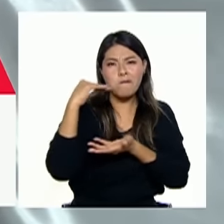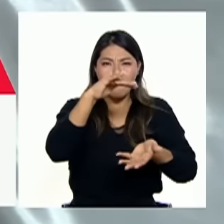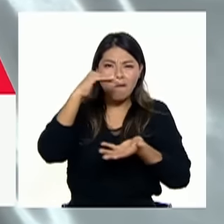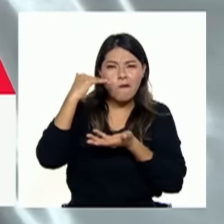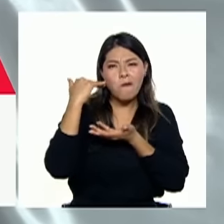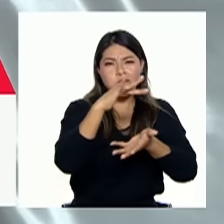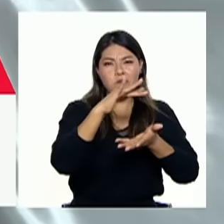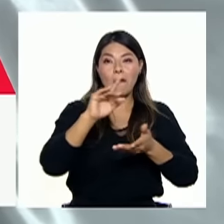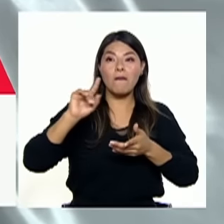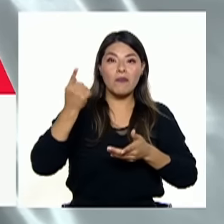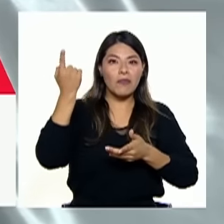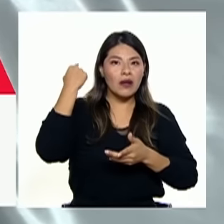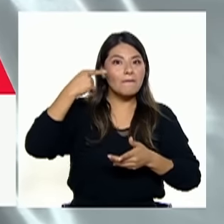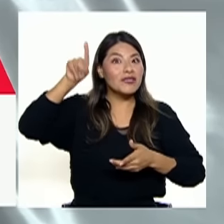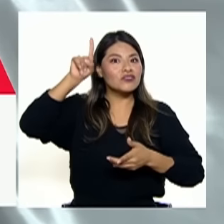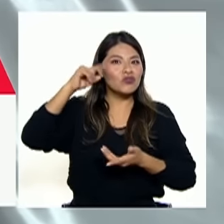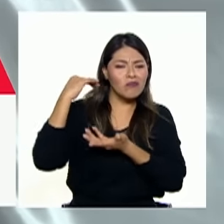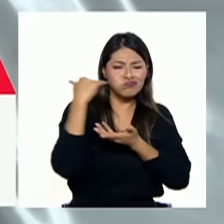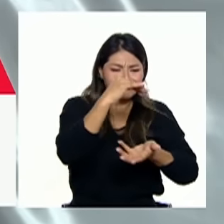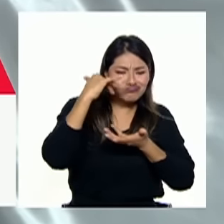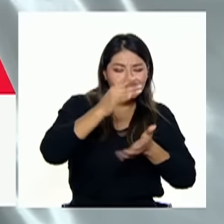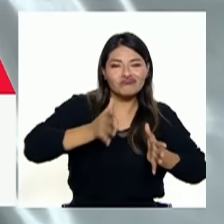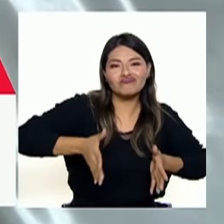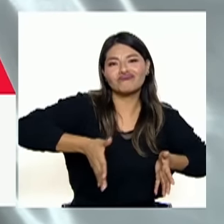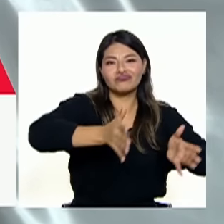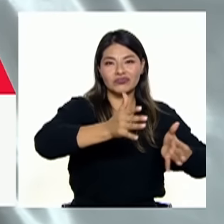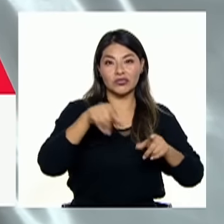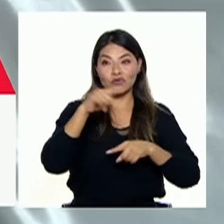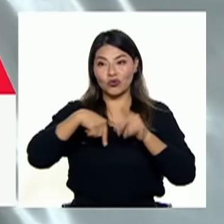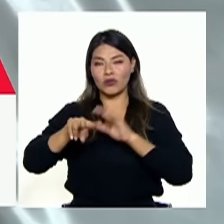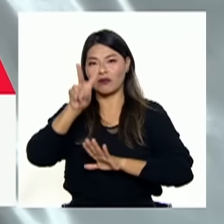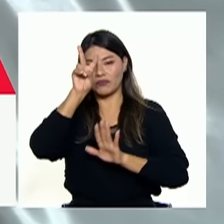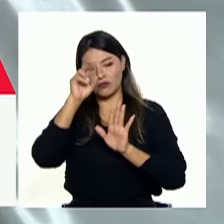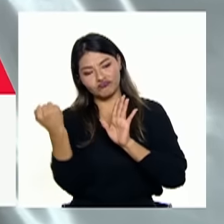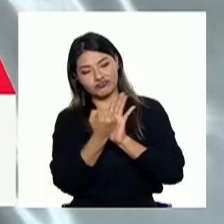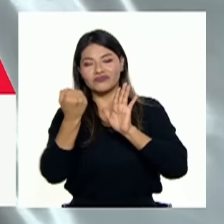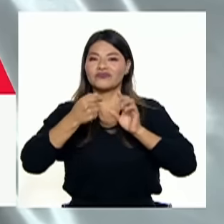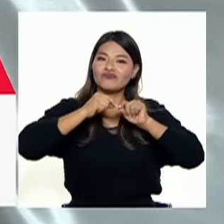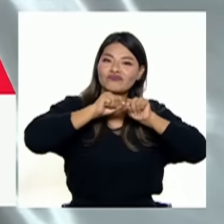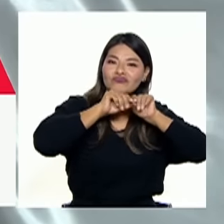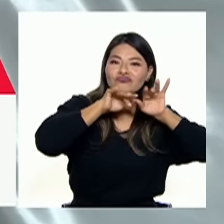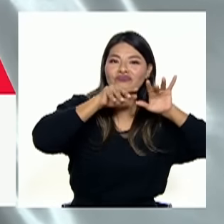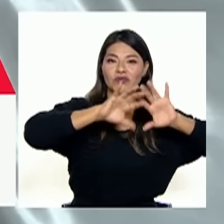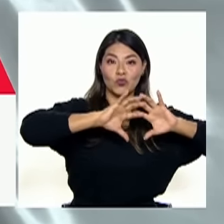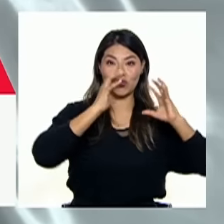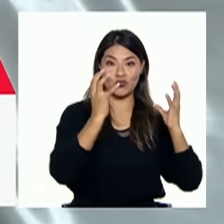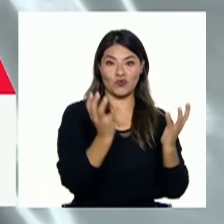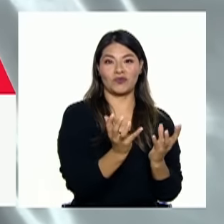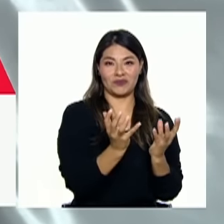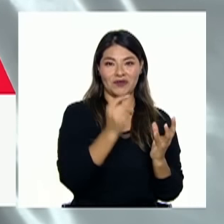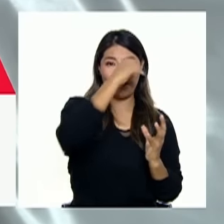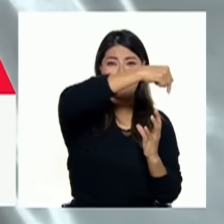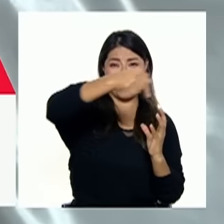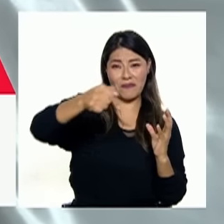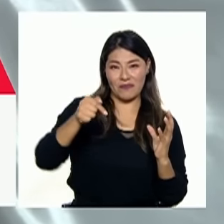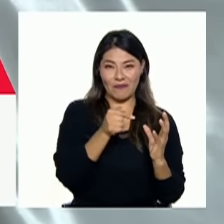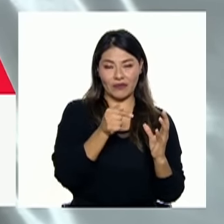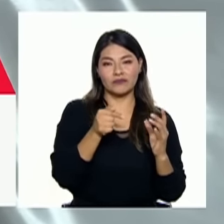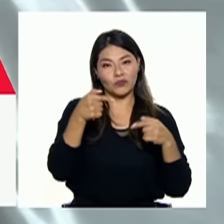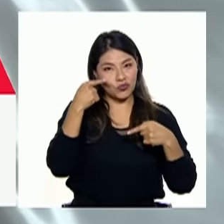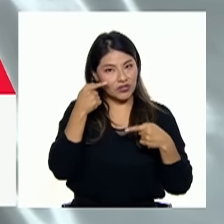en una primera etapa y ojalá con producción nacional para el mundo global. Este importante